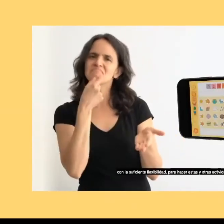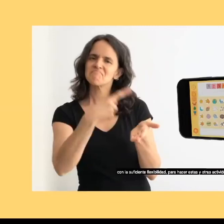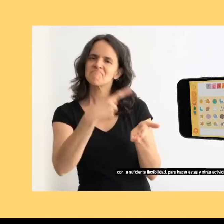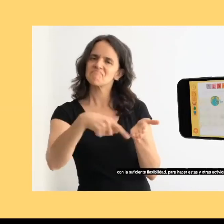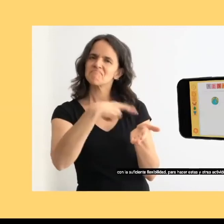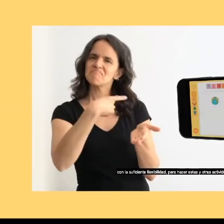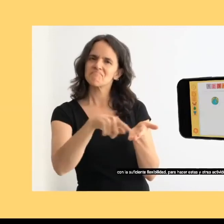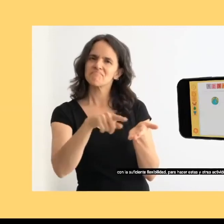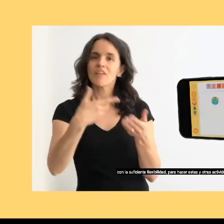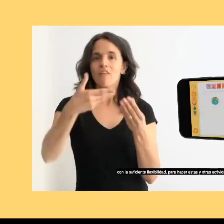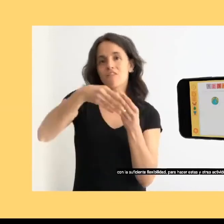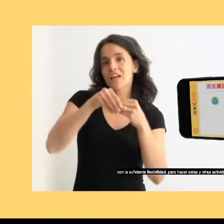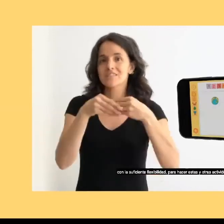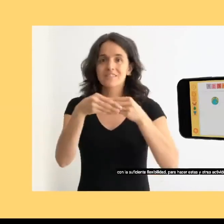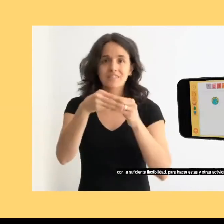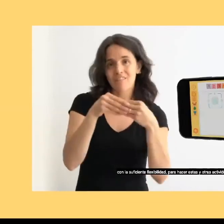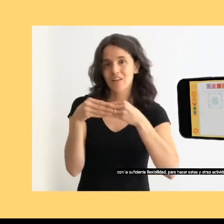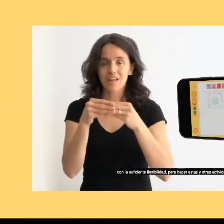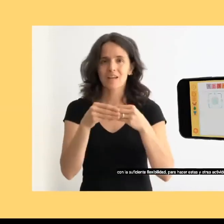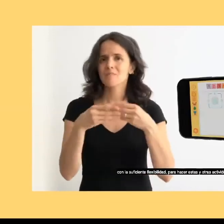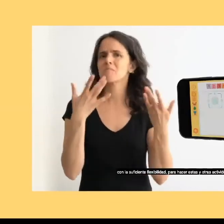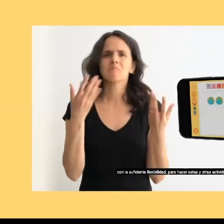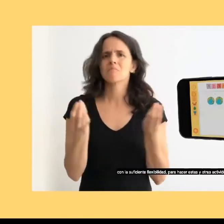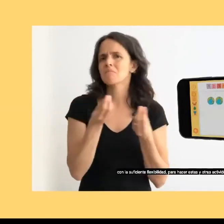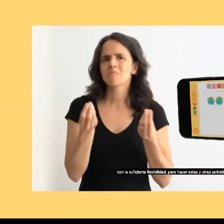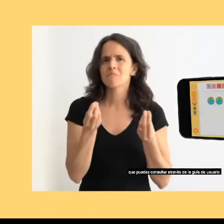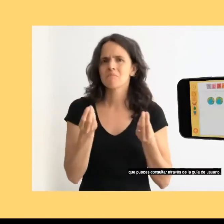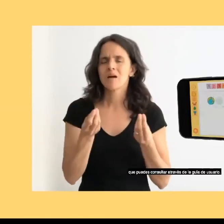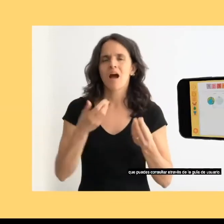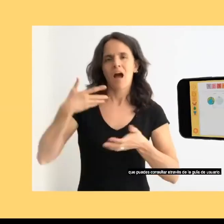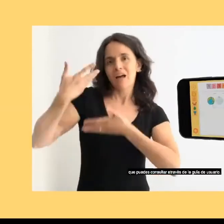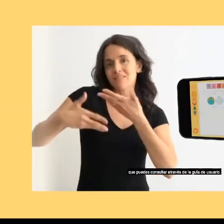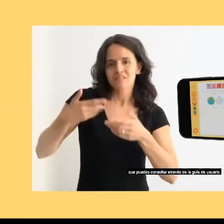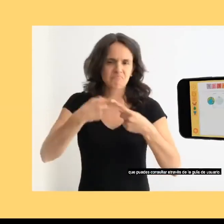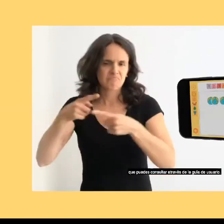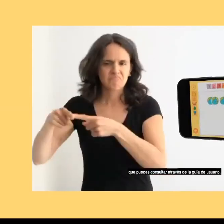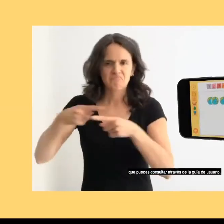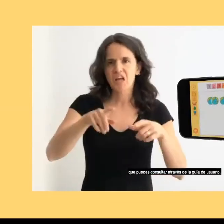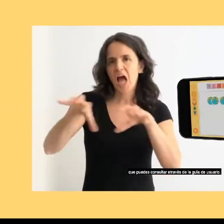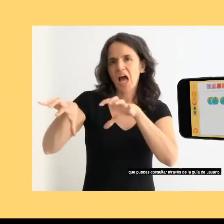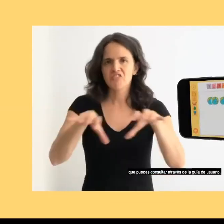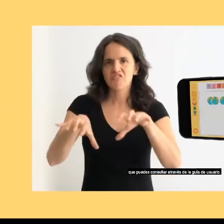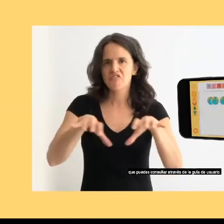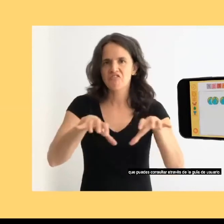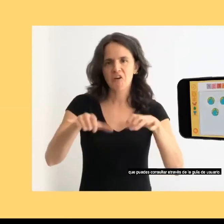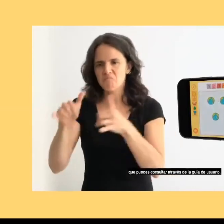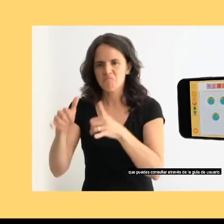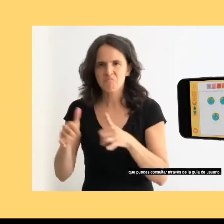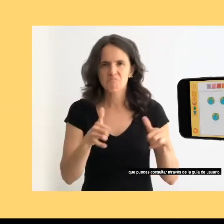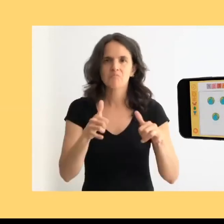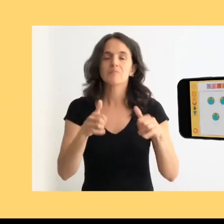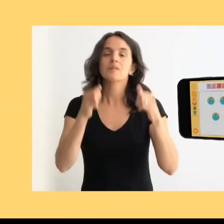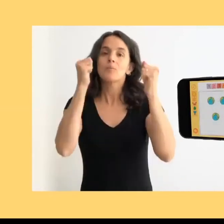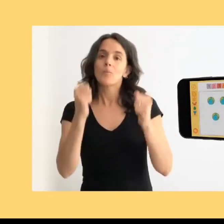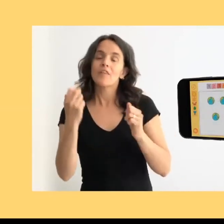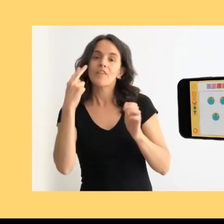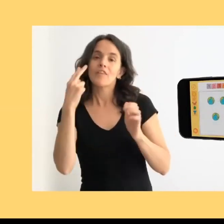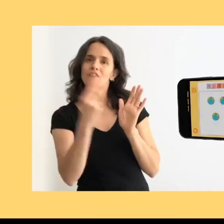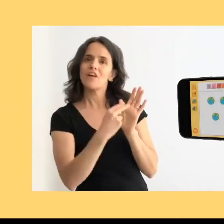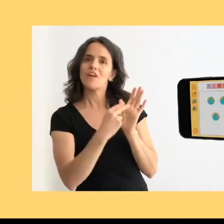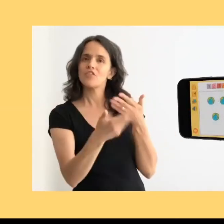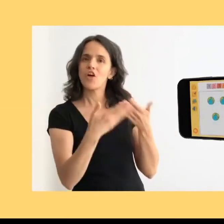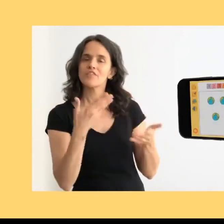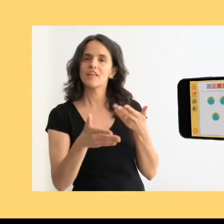con suficiente flexibilidad para hacer estas y otras actividades que puedes consultar a través de la guía de usuario.